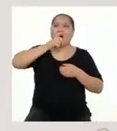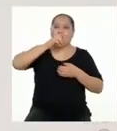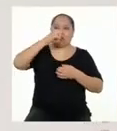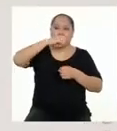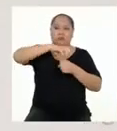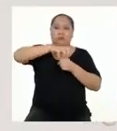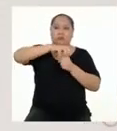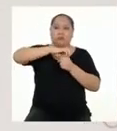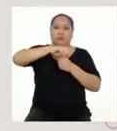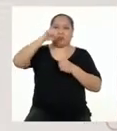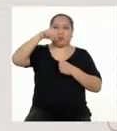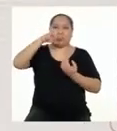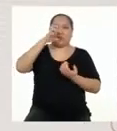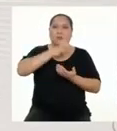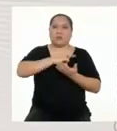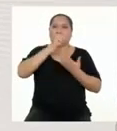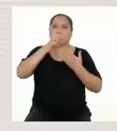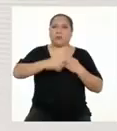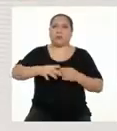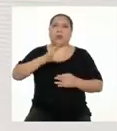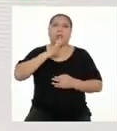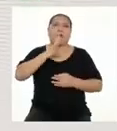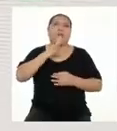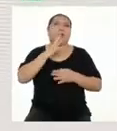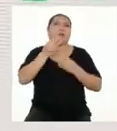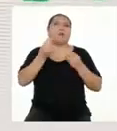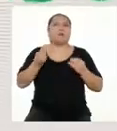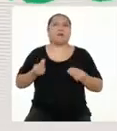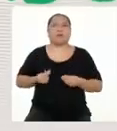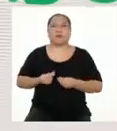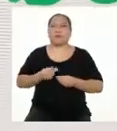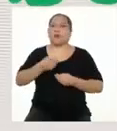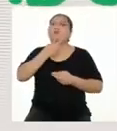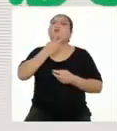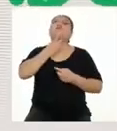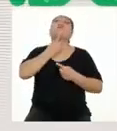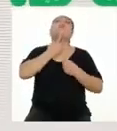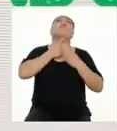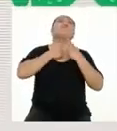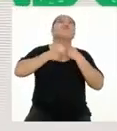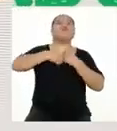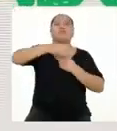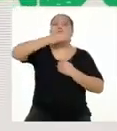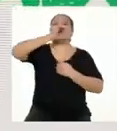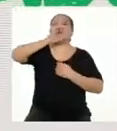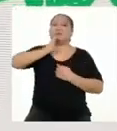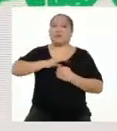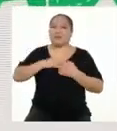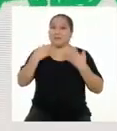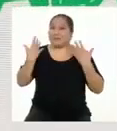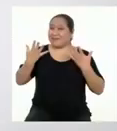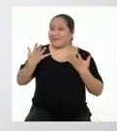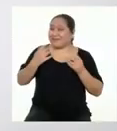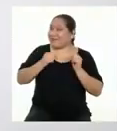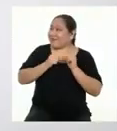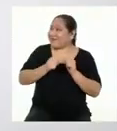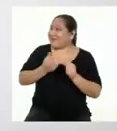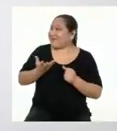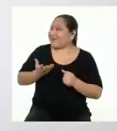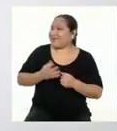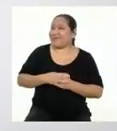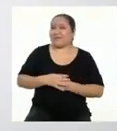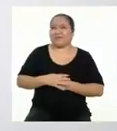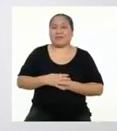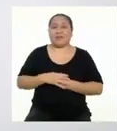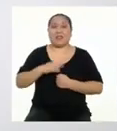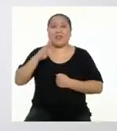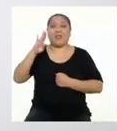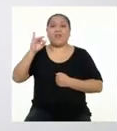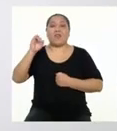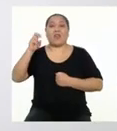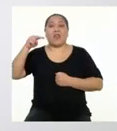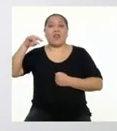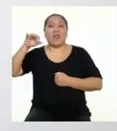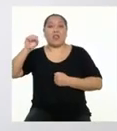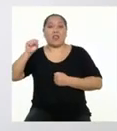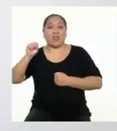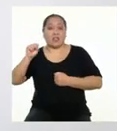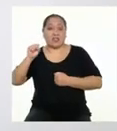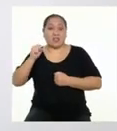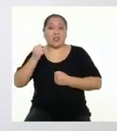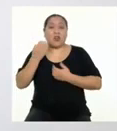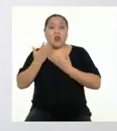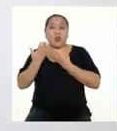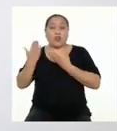agua porque en el programa se habla mucho y hay que refrescar la garganta. ¿En qué nos quedamos? En los bienes y servicios,